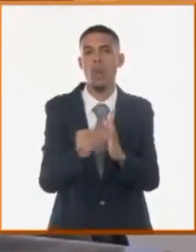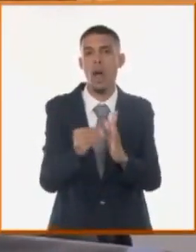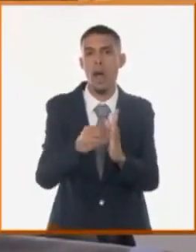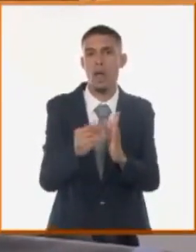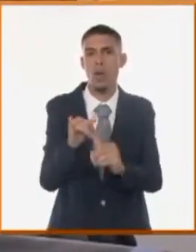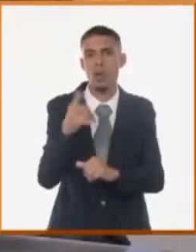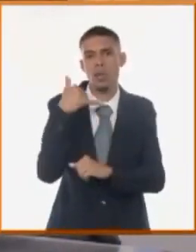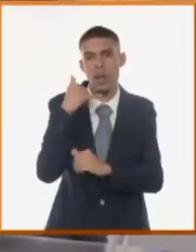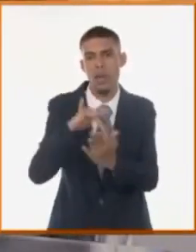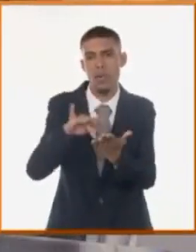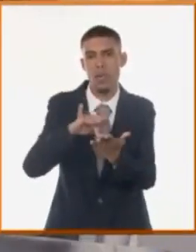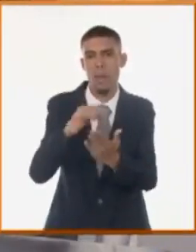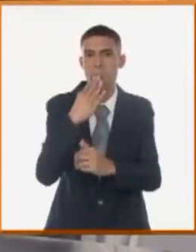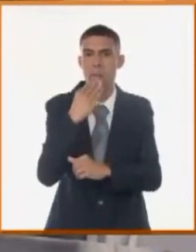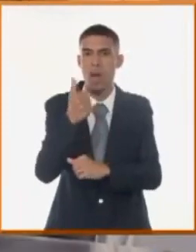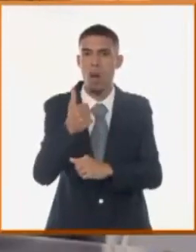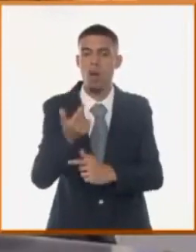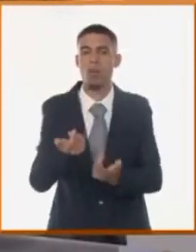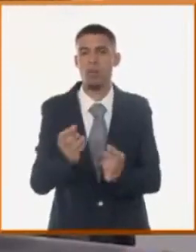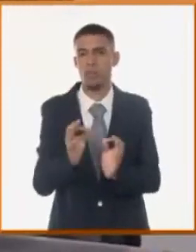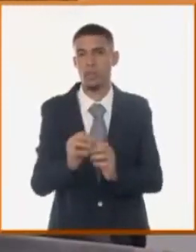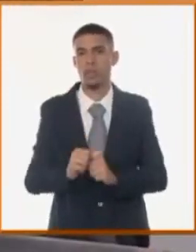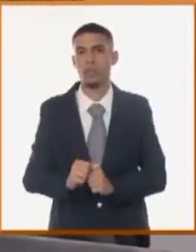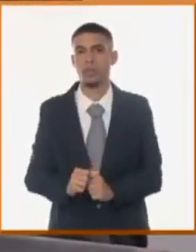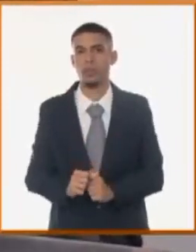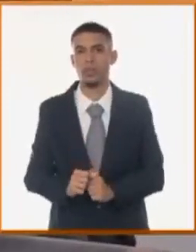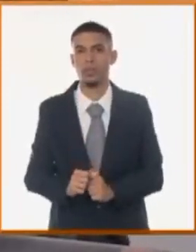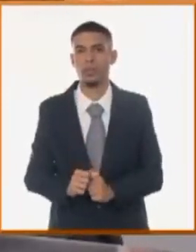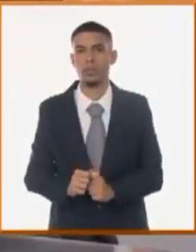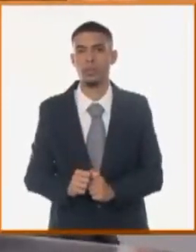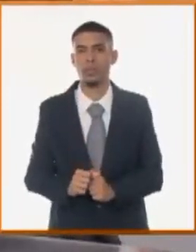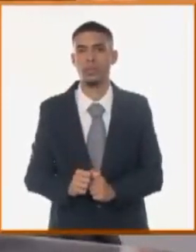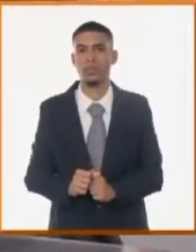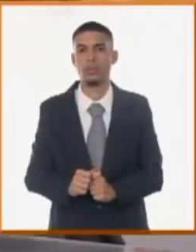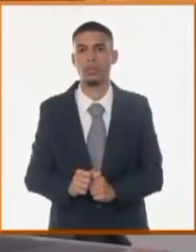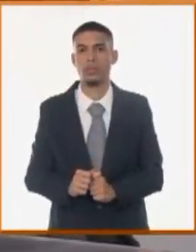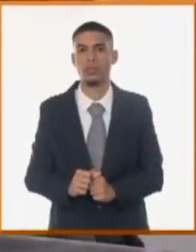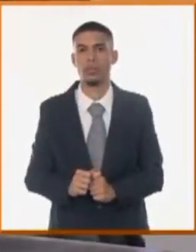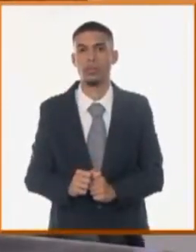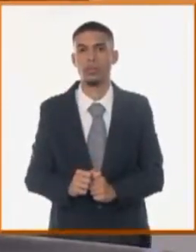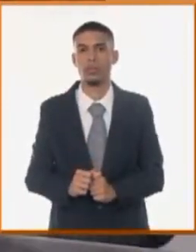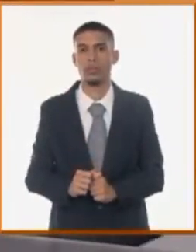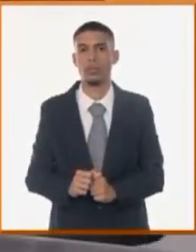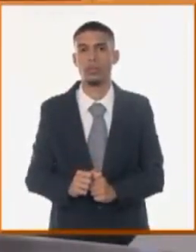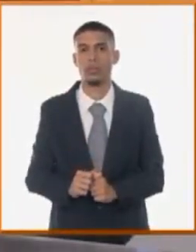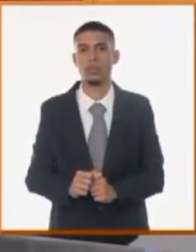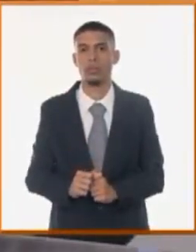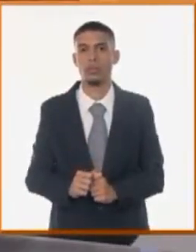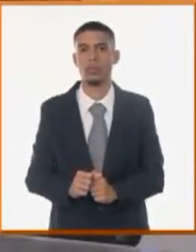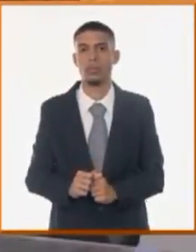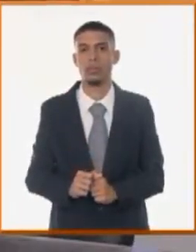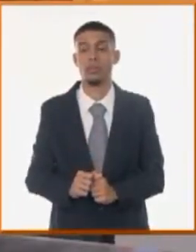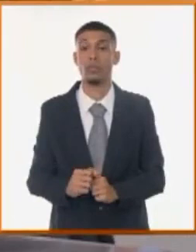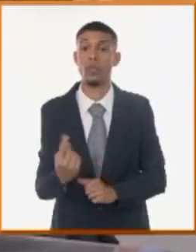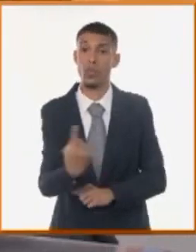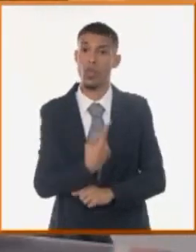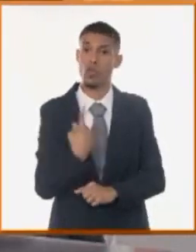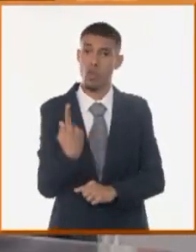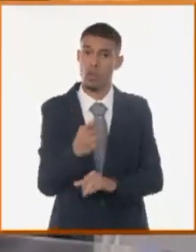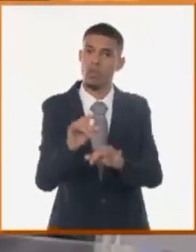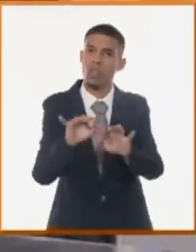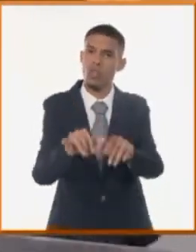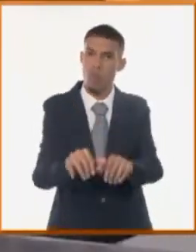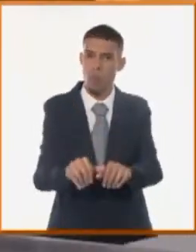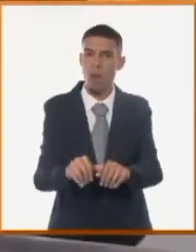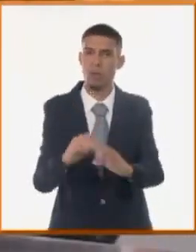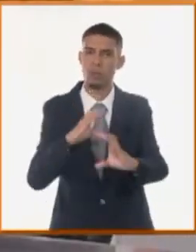pueden lograr mucho mejores prestaciones. Esa es parte de los aportes también que nosotros hacemos al sector. No somos de la informática y las